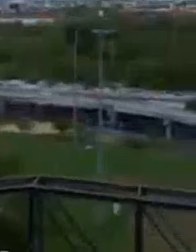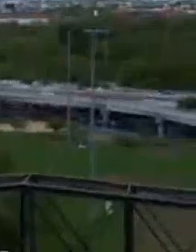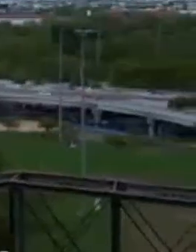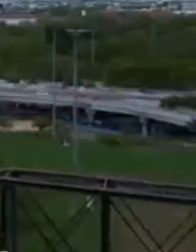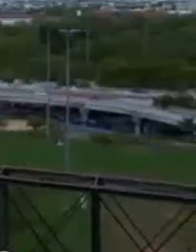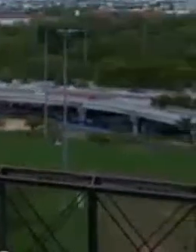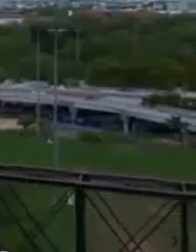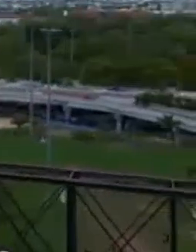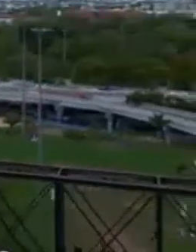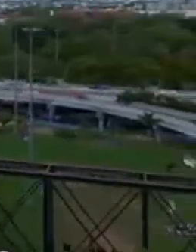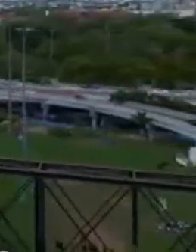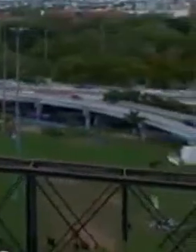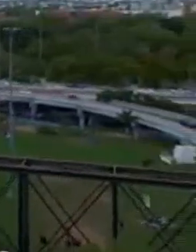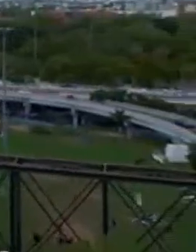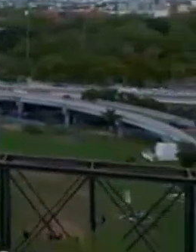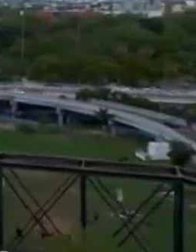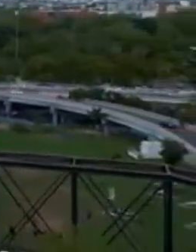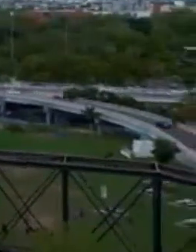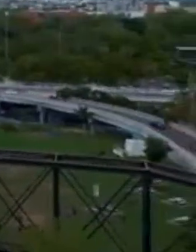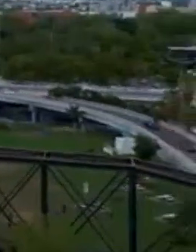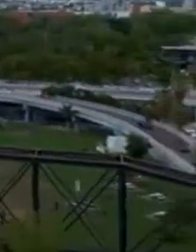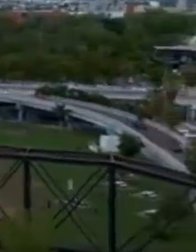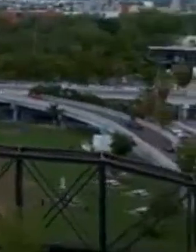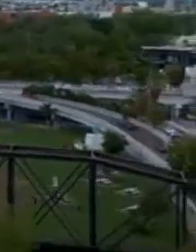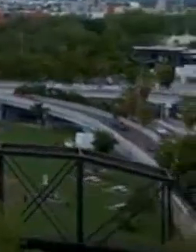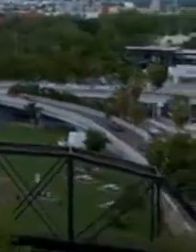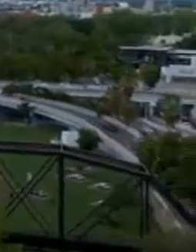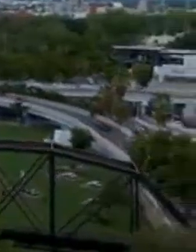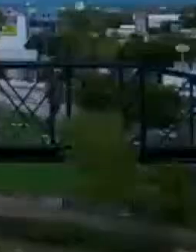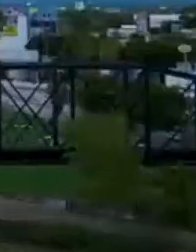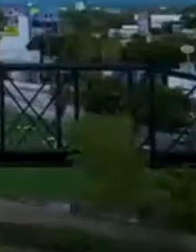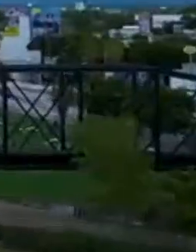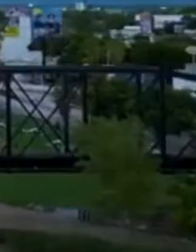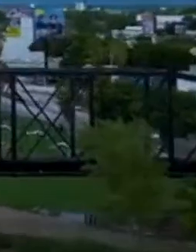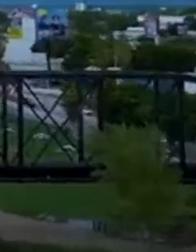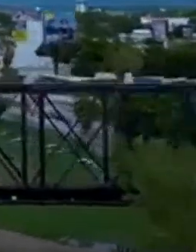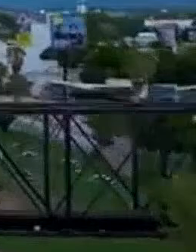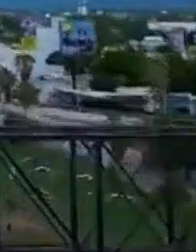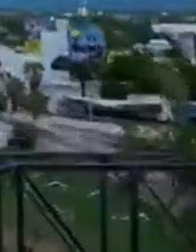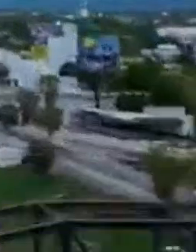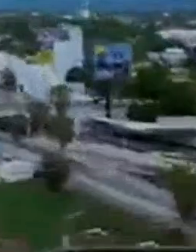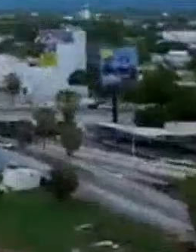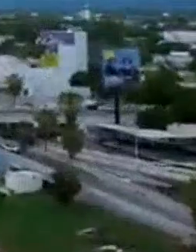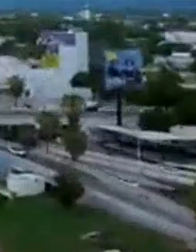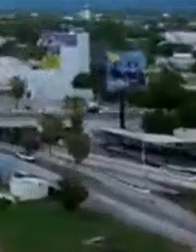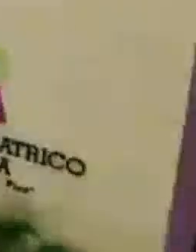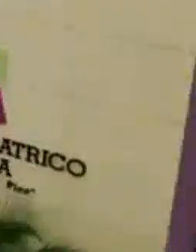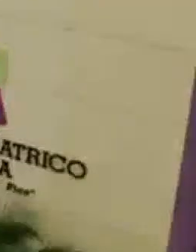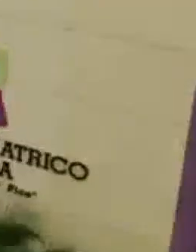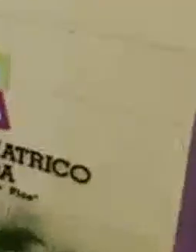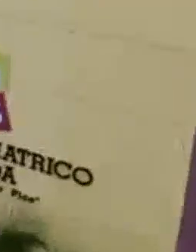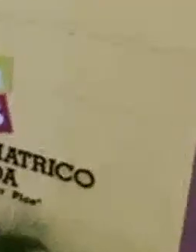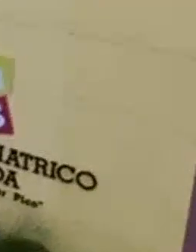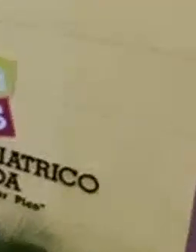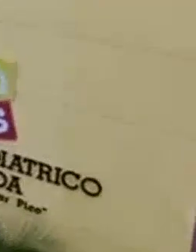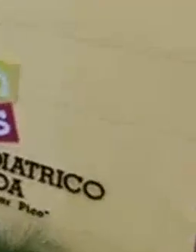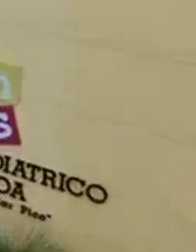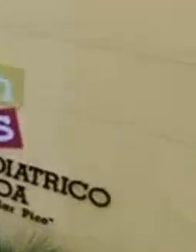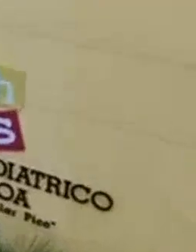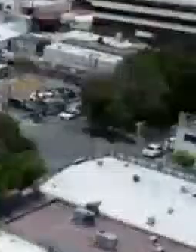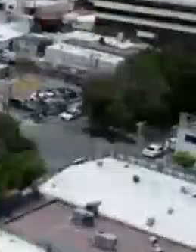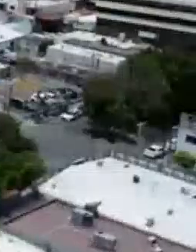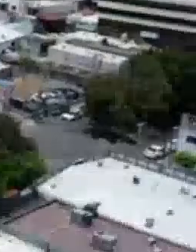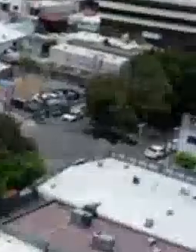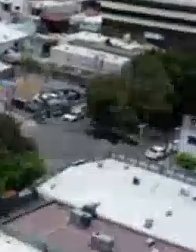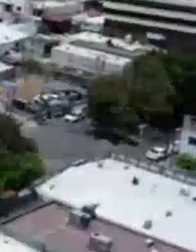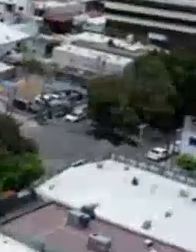Desde Culiacán, la ciudad de los Tres Ríos, avanzamos en la consolidación del IMSS Bienestar en el estado de Sinaloa. El nuevo Hospital